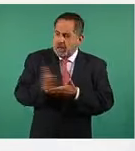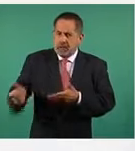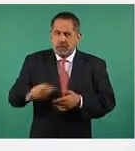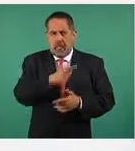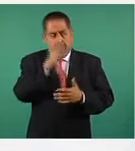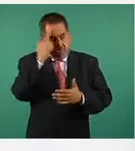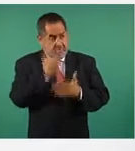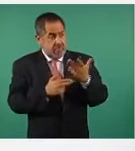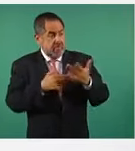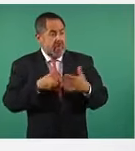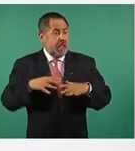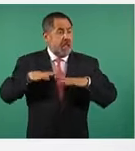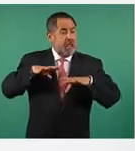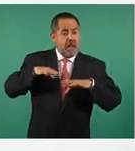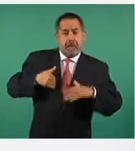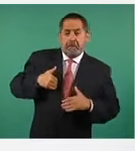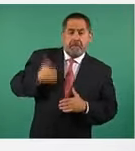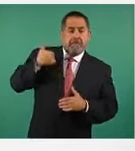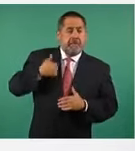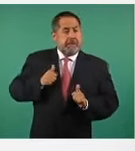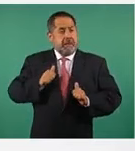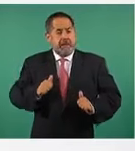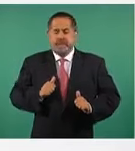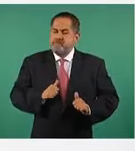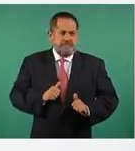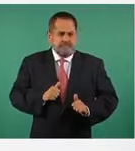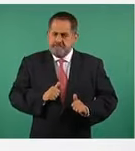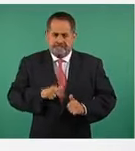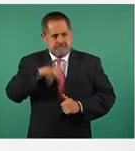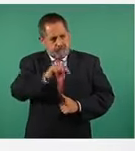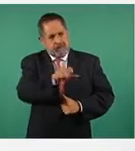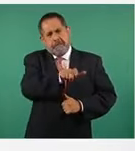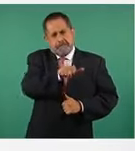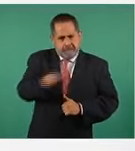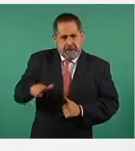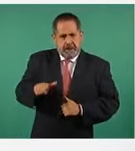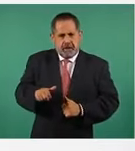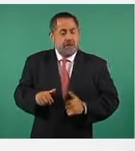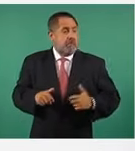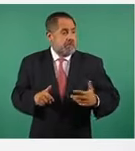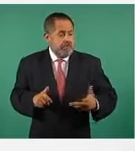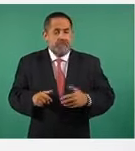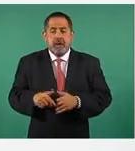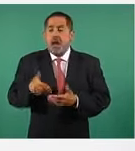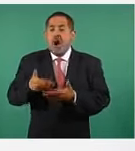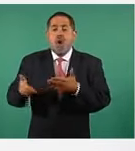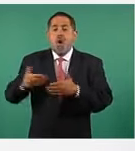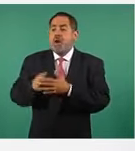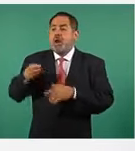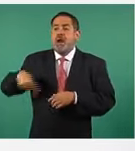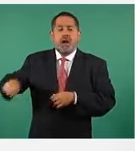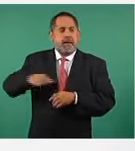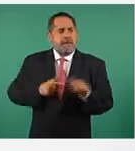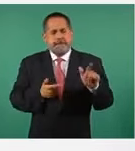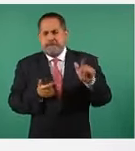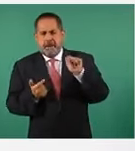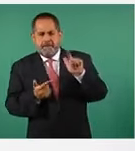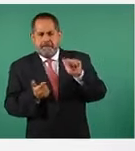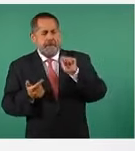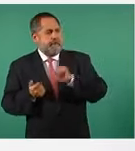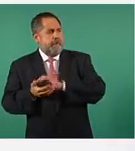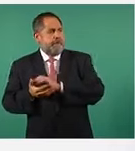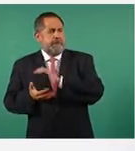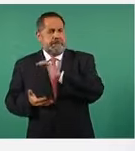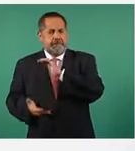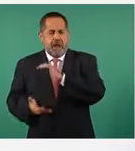y gozar de impunidad. Hoy la Hacienda Pública se está fortaleciendo en la medida que impide